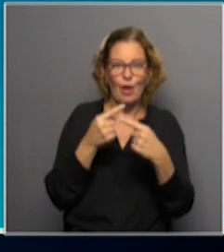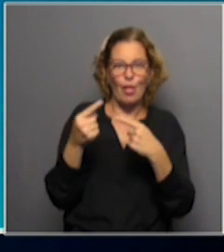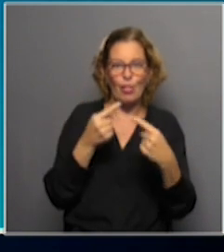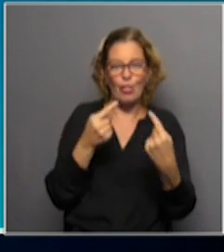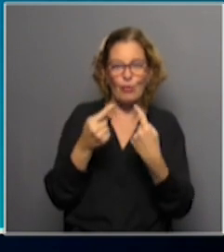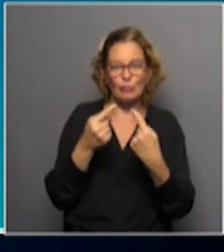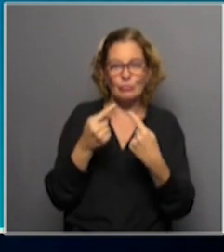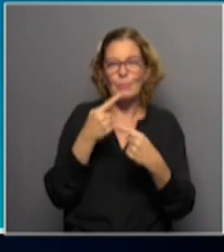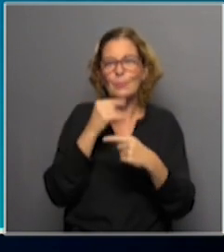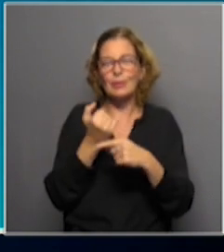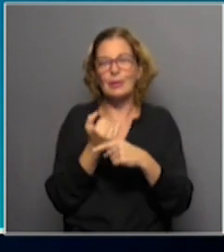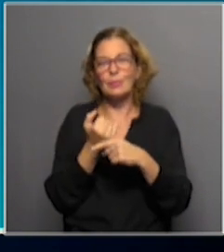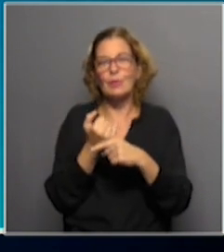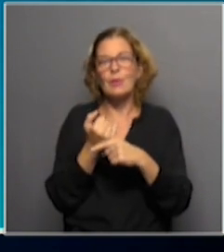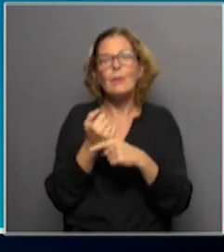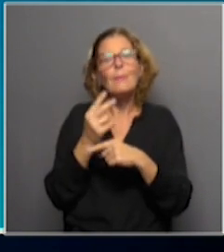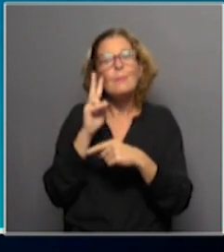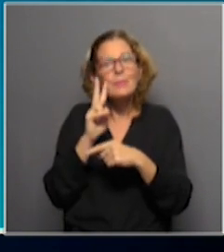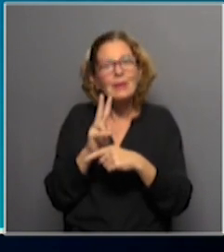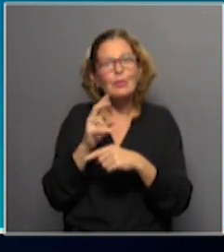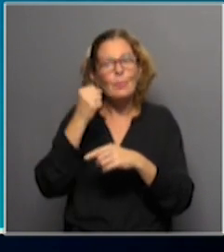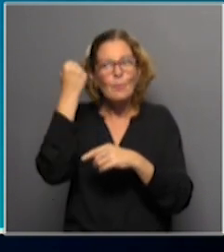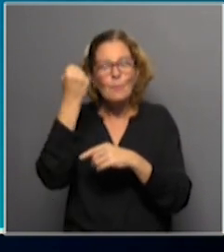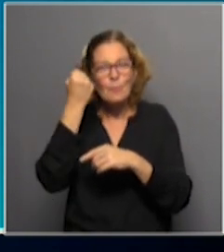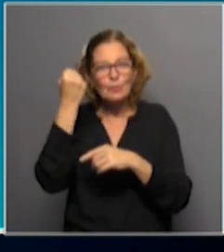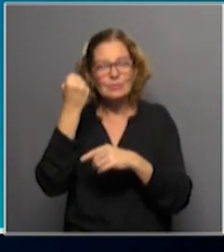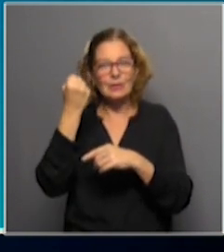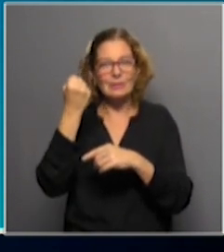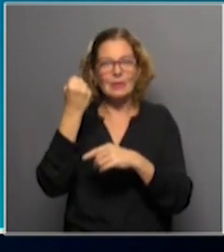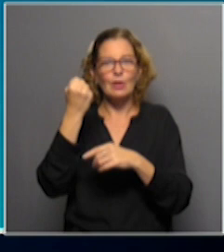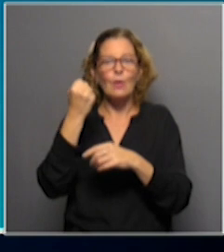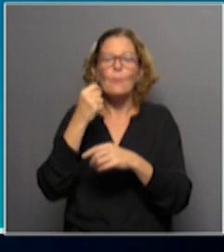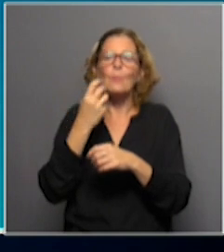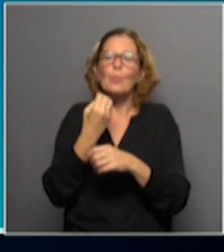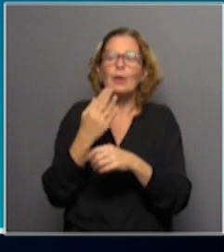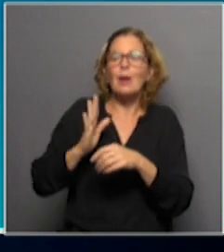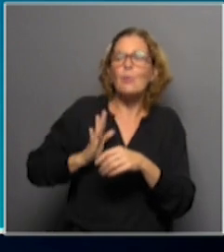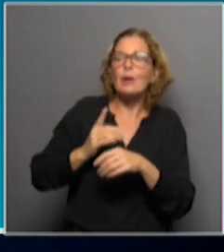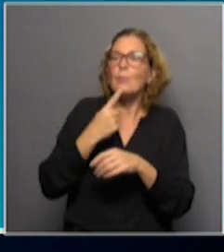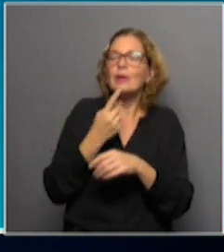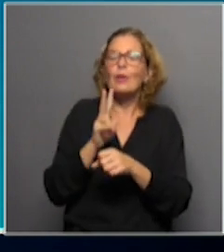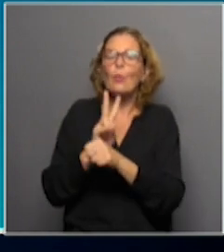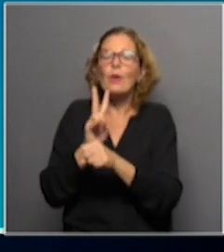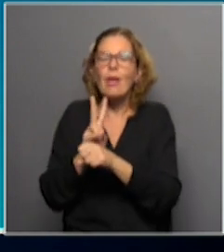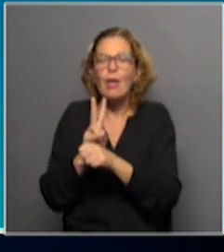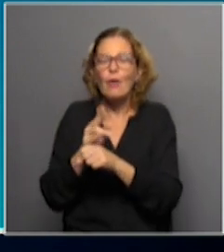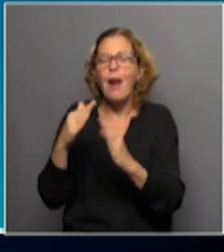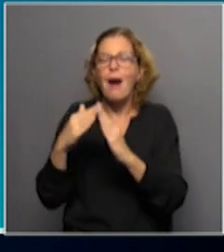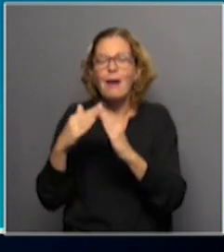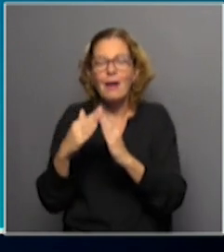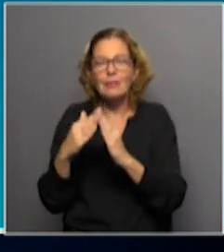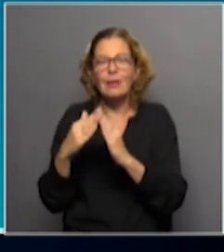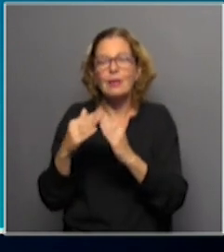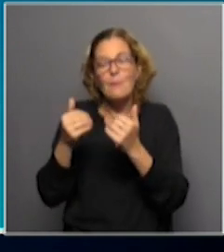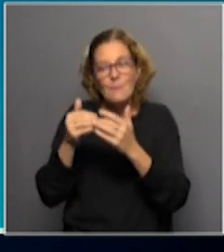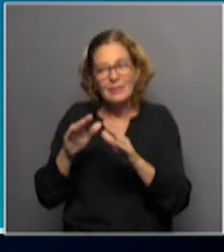¿sí?, principalmente por lo que tiene que ver con las tareas de cuidado, ¿sí?, y con todas las tareas que tuvieron que